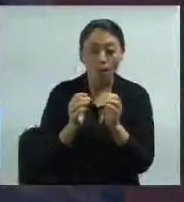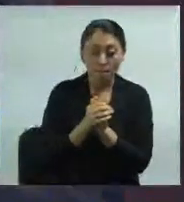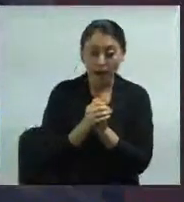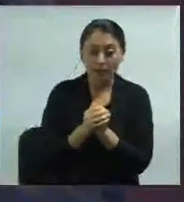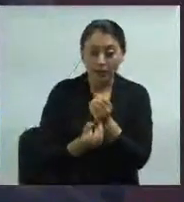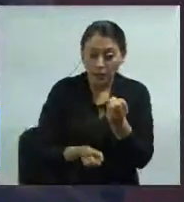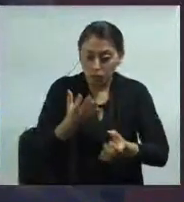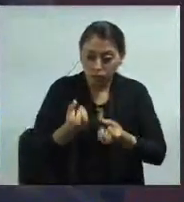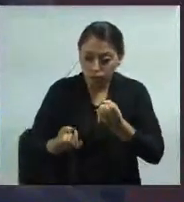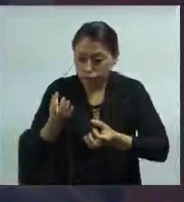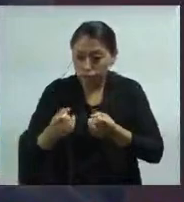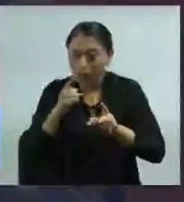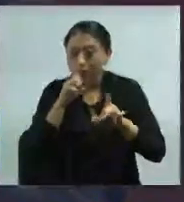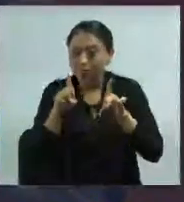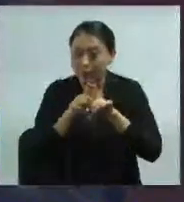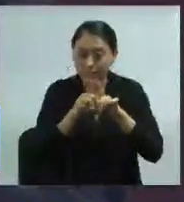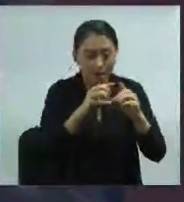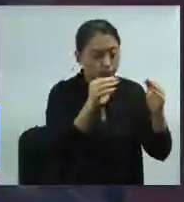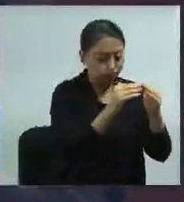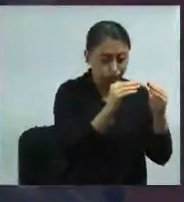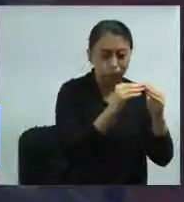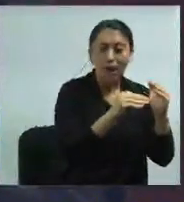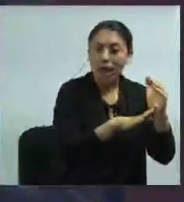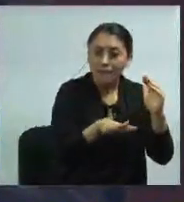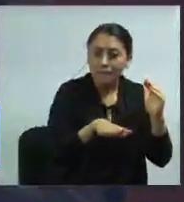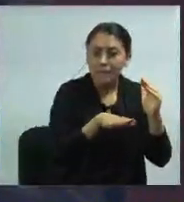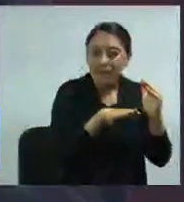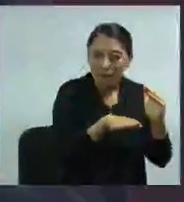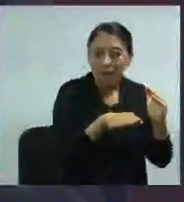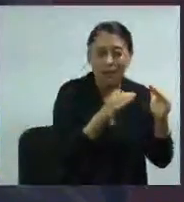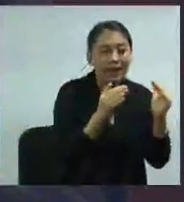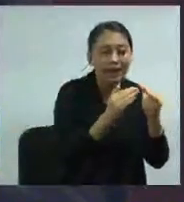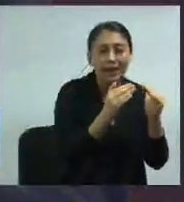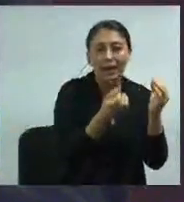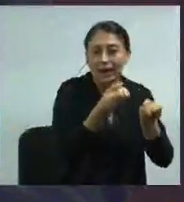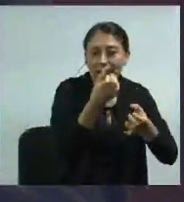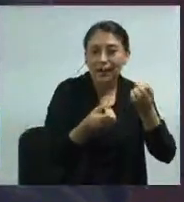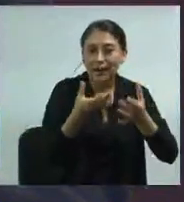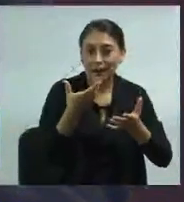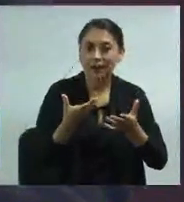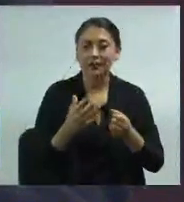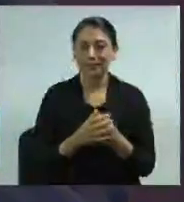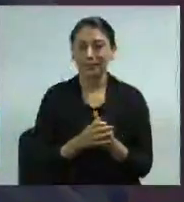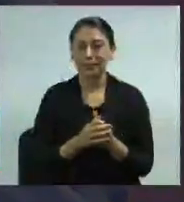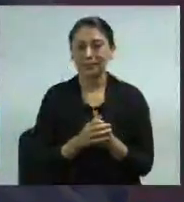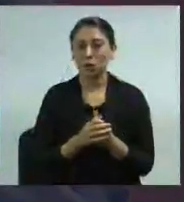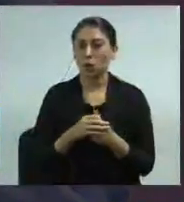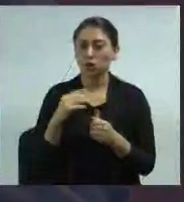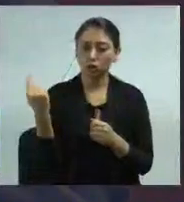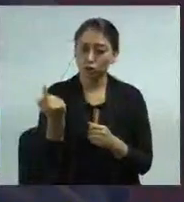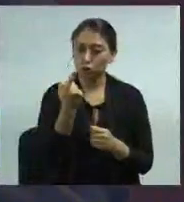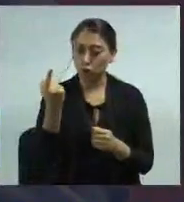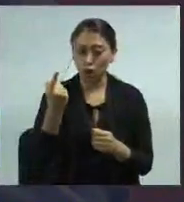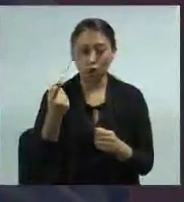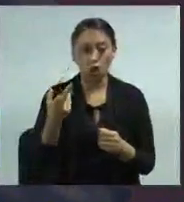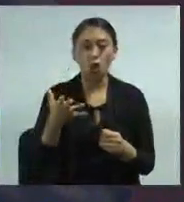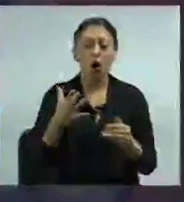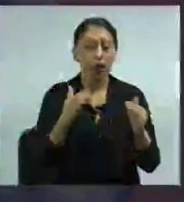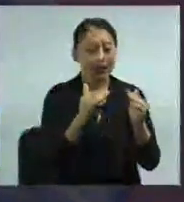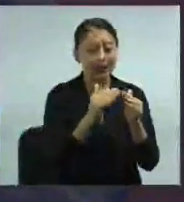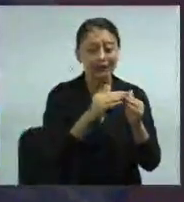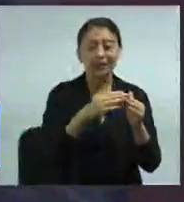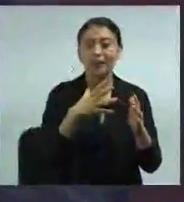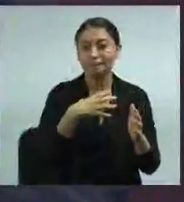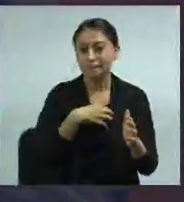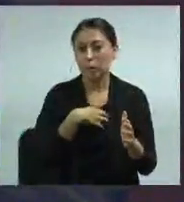alcanzaran también sus viviendas, no solo sus viviendas, sino que llegaran a quemarse por completo sus propiedades. Así que yo